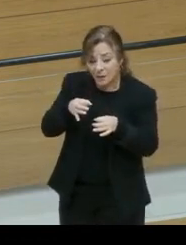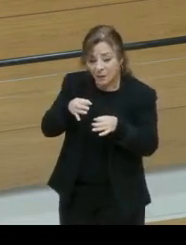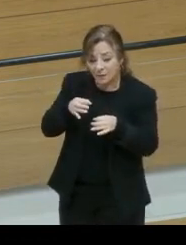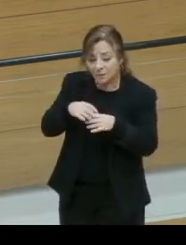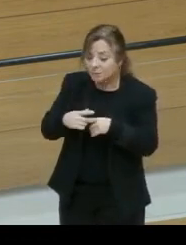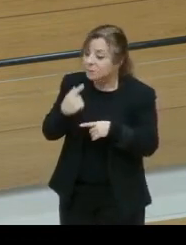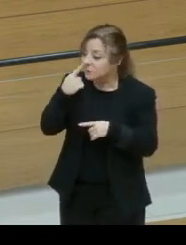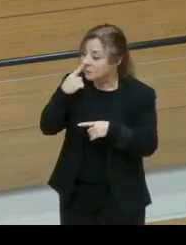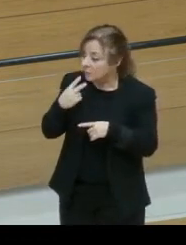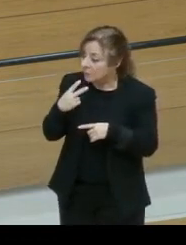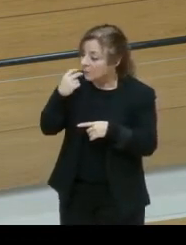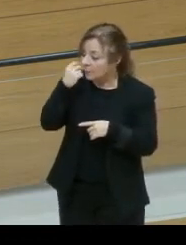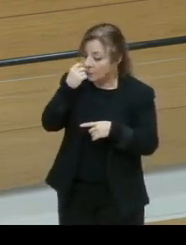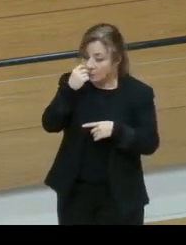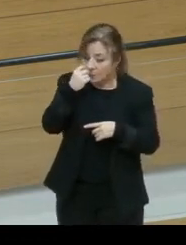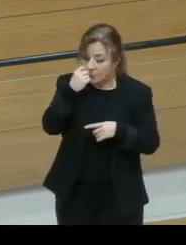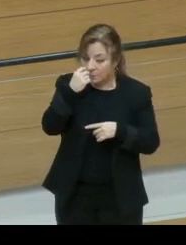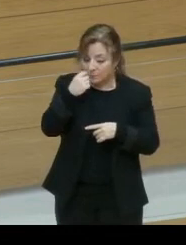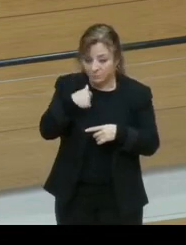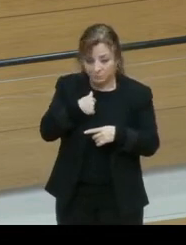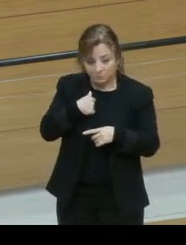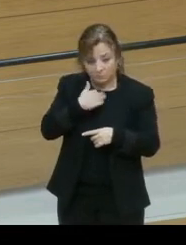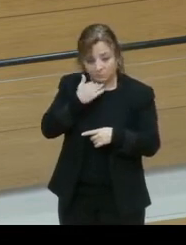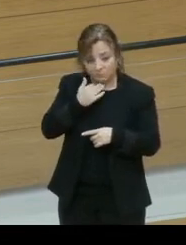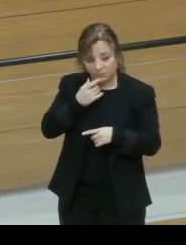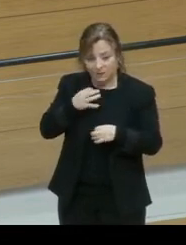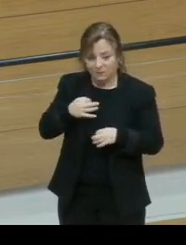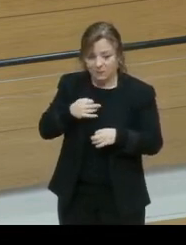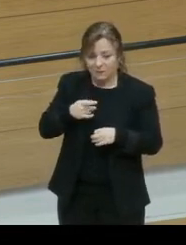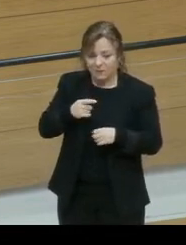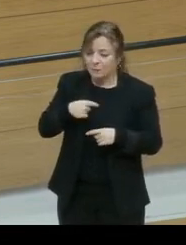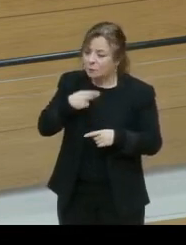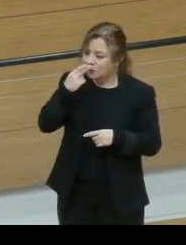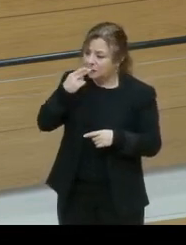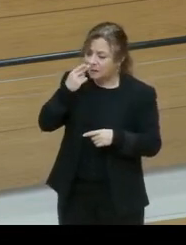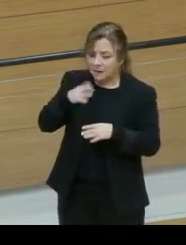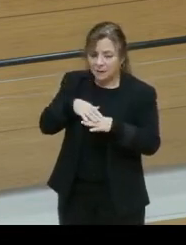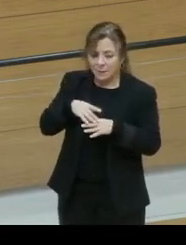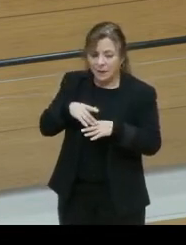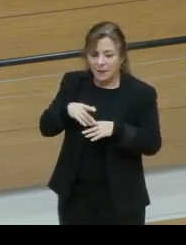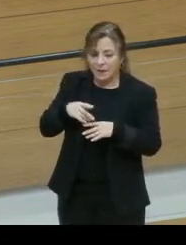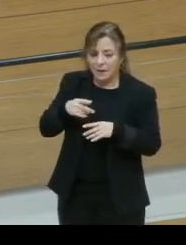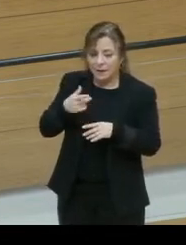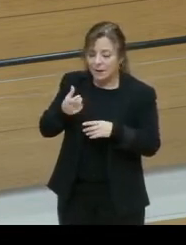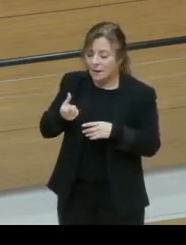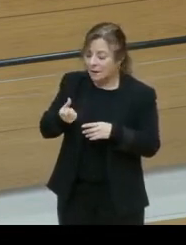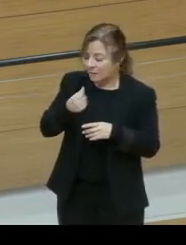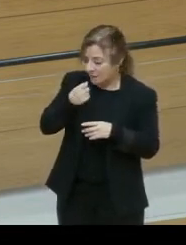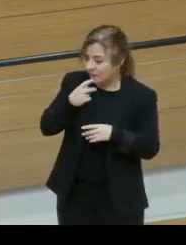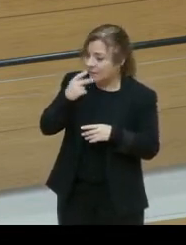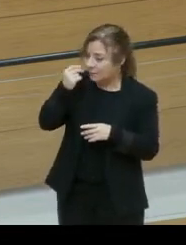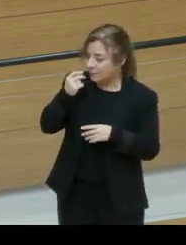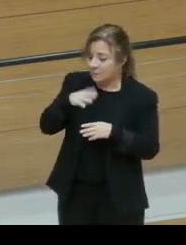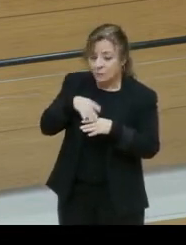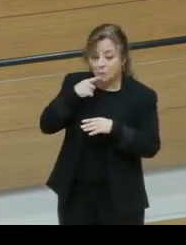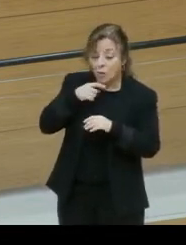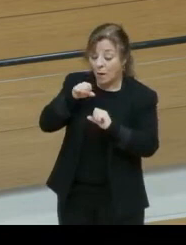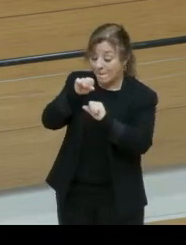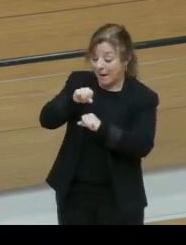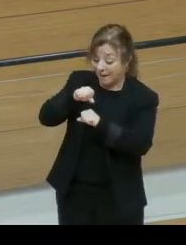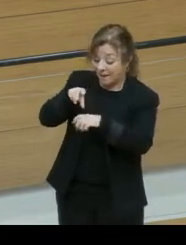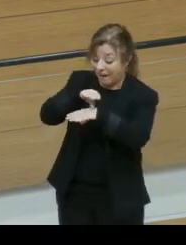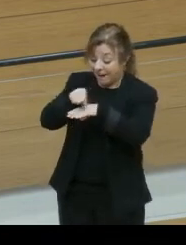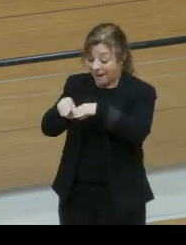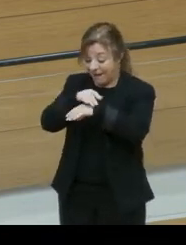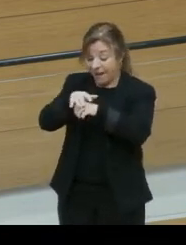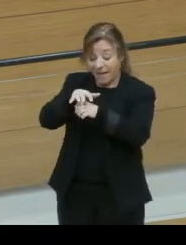intranasal. Y a mí es una vía que siempre me ha resultado muy interesante para la administración de fármacos por lo de la barrera hematoencefálica, pero tenía